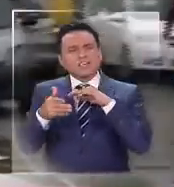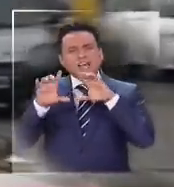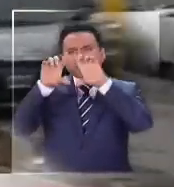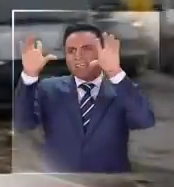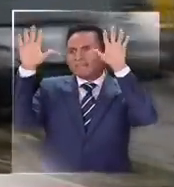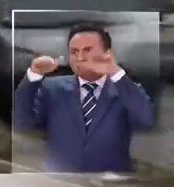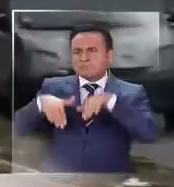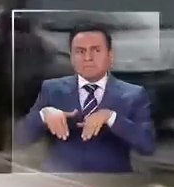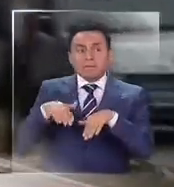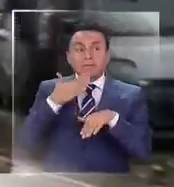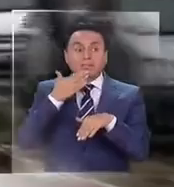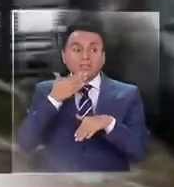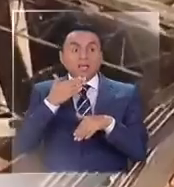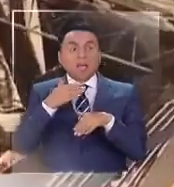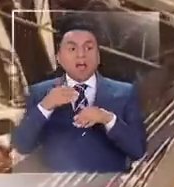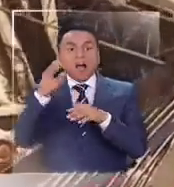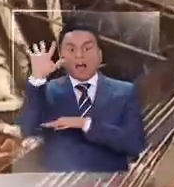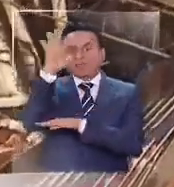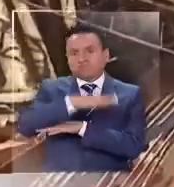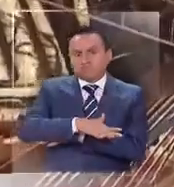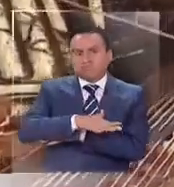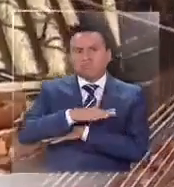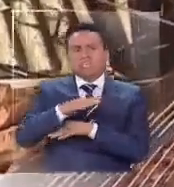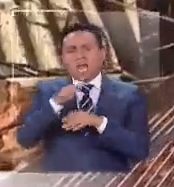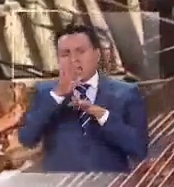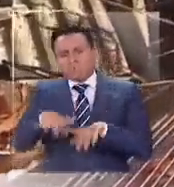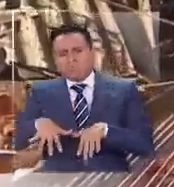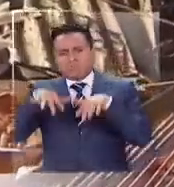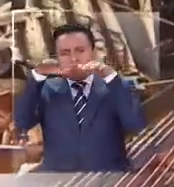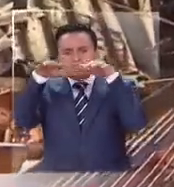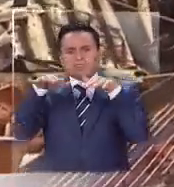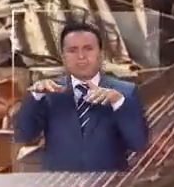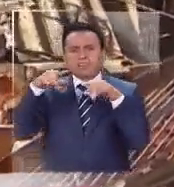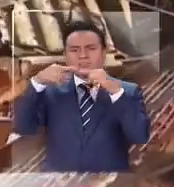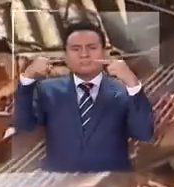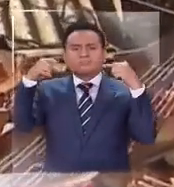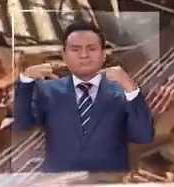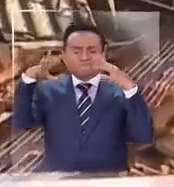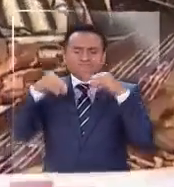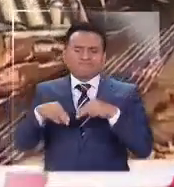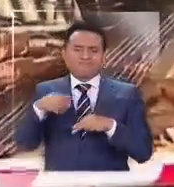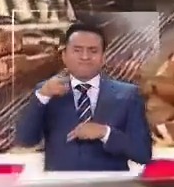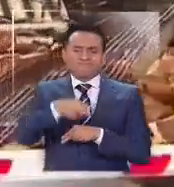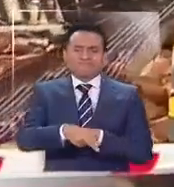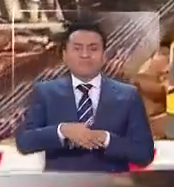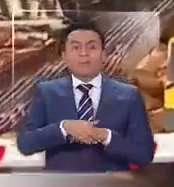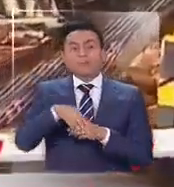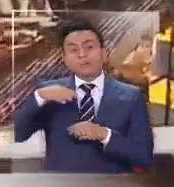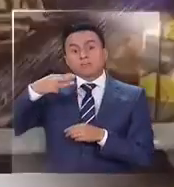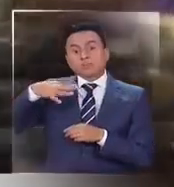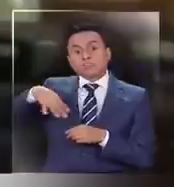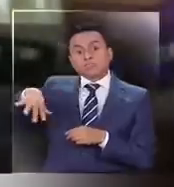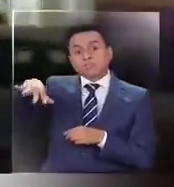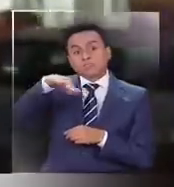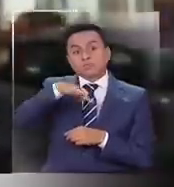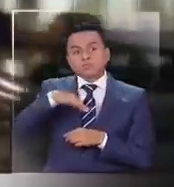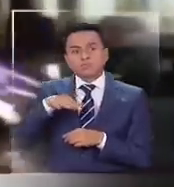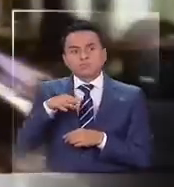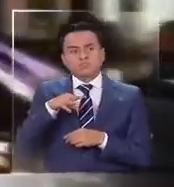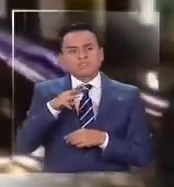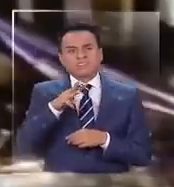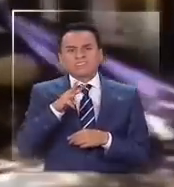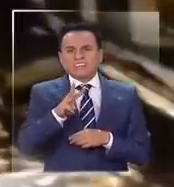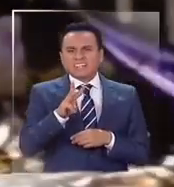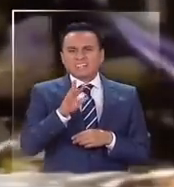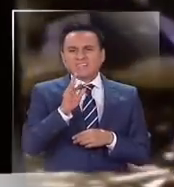publicitarios, además del derrumbe de árboles, inundaciones y cortes de suministro eléctrico. Mientras, en el municipio de 3 de